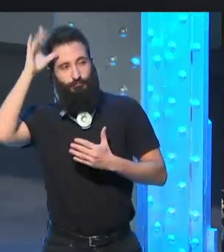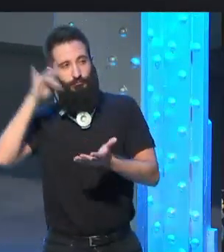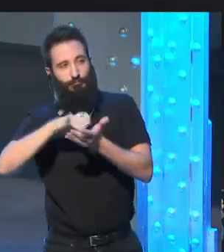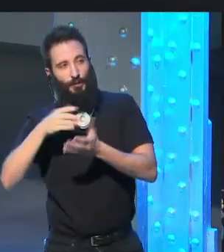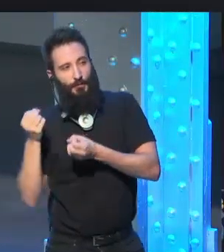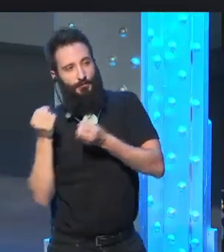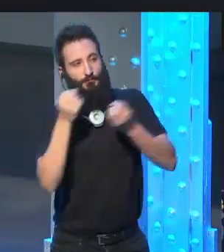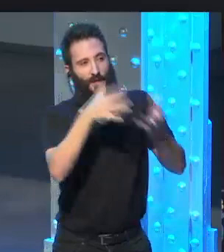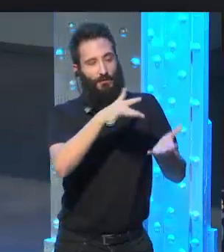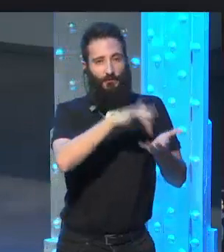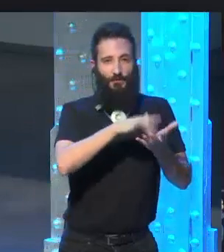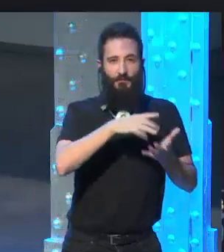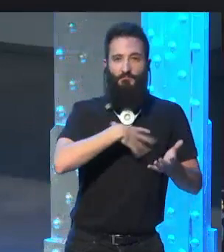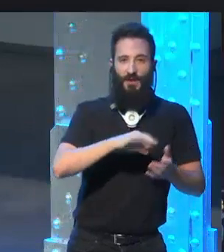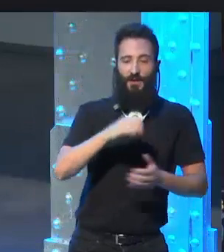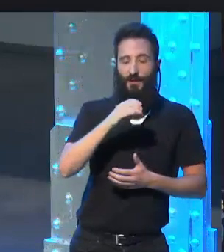llevar